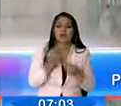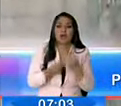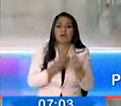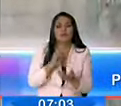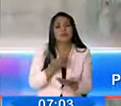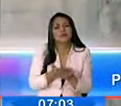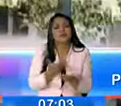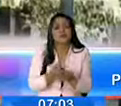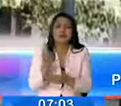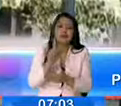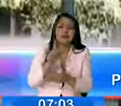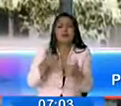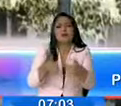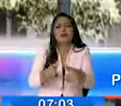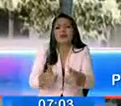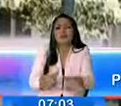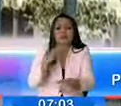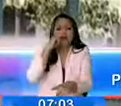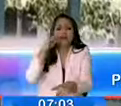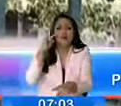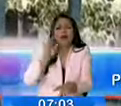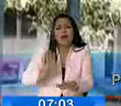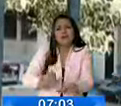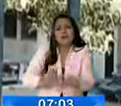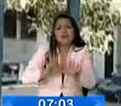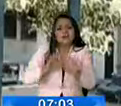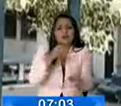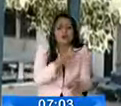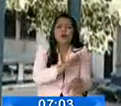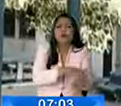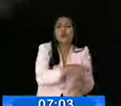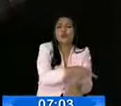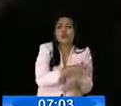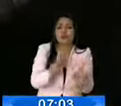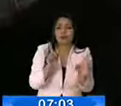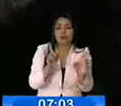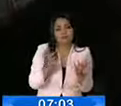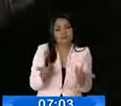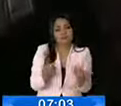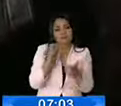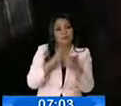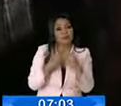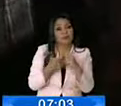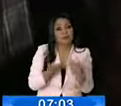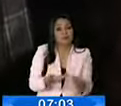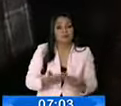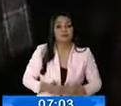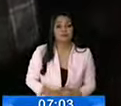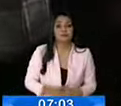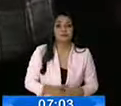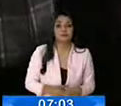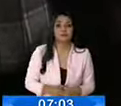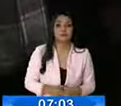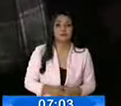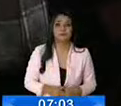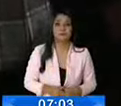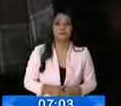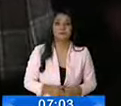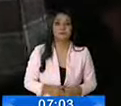que era un juego, que los niños, que la víctima era culpable. Informó José